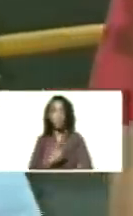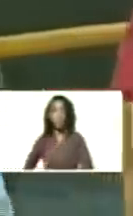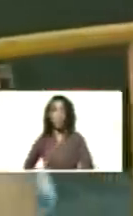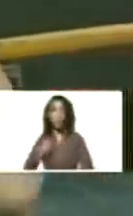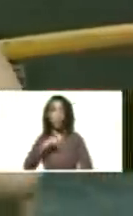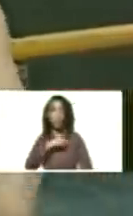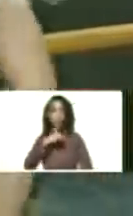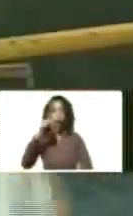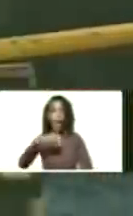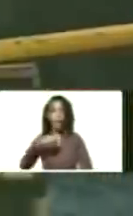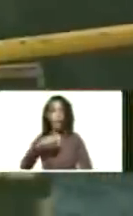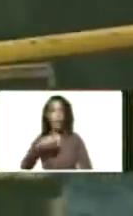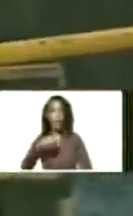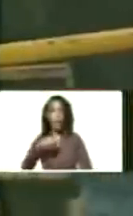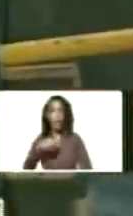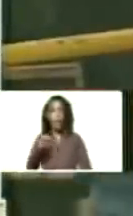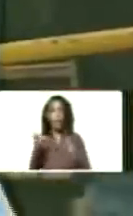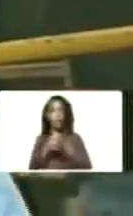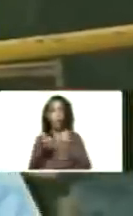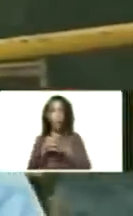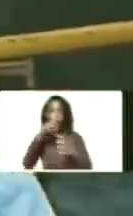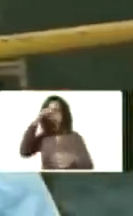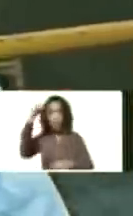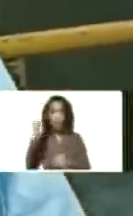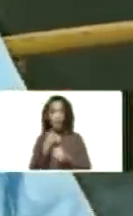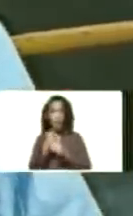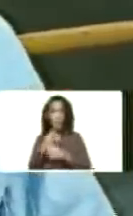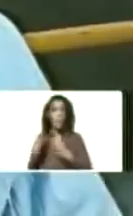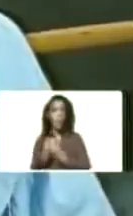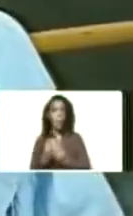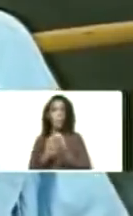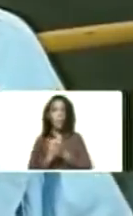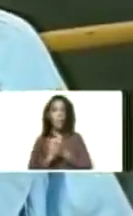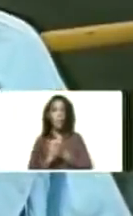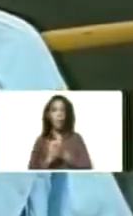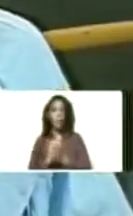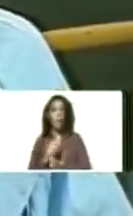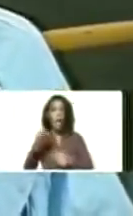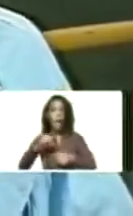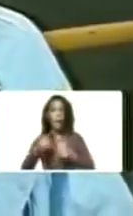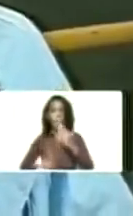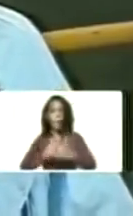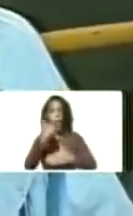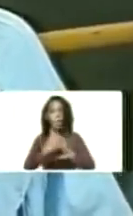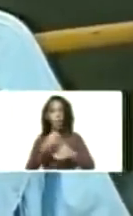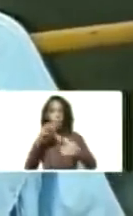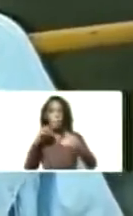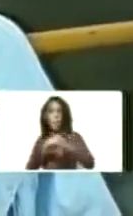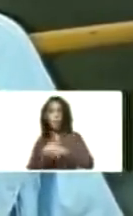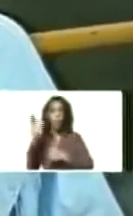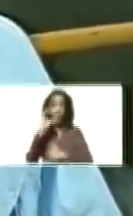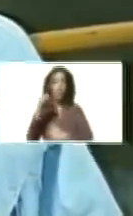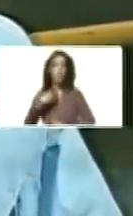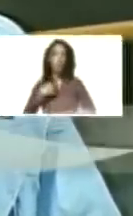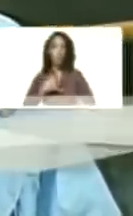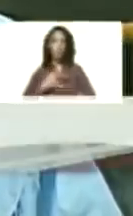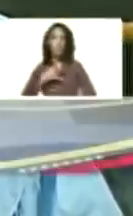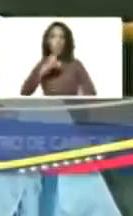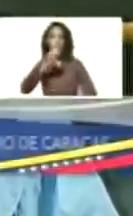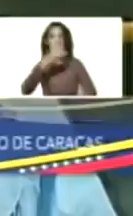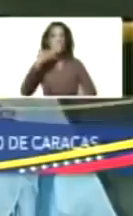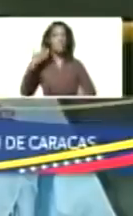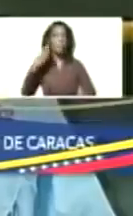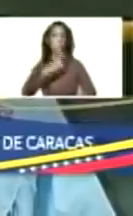encontramos aquí con la clase trabajadora, mis compañeros de este proyecto Tren Caracas. Me siento orgullosa